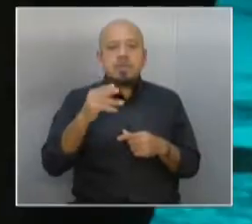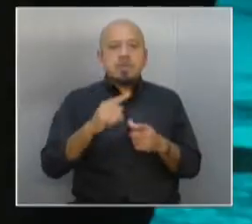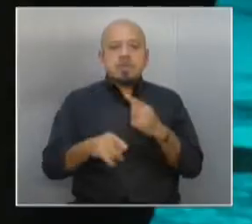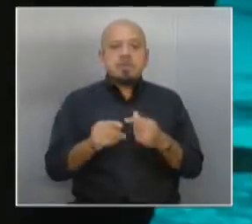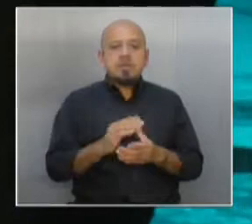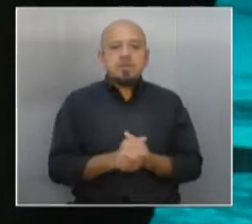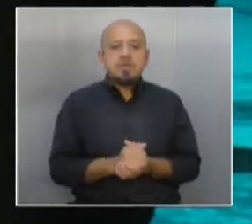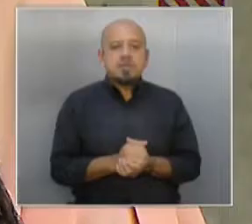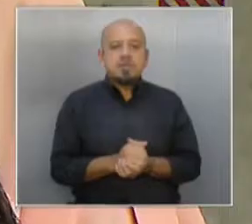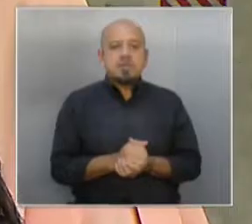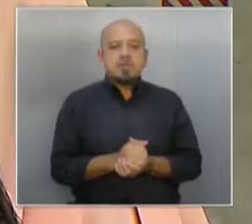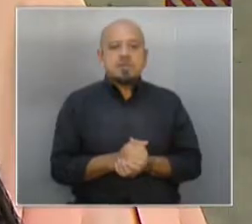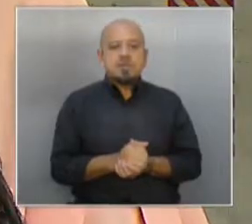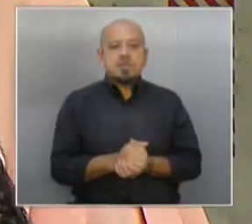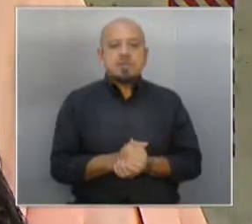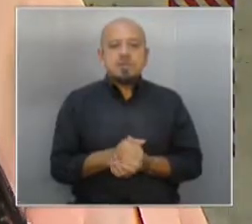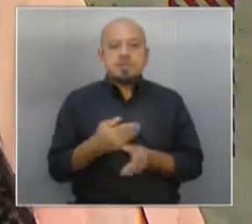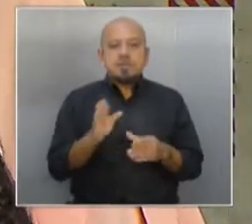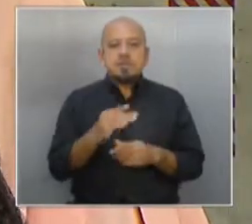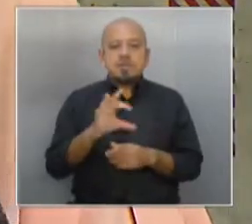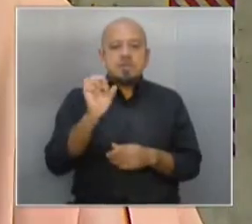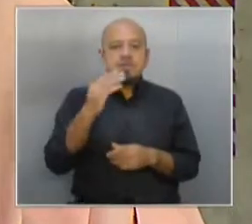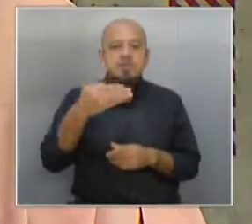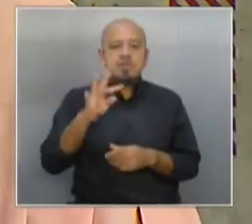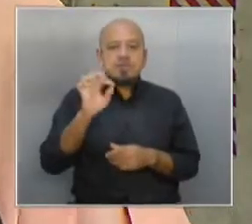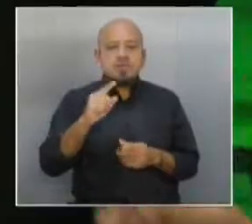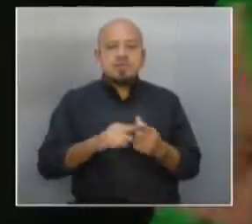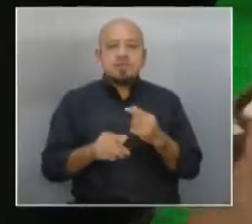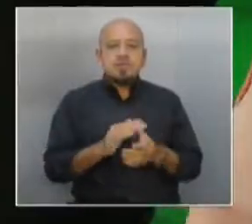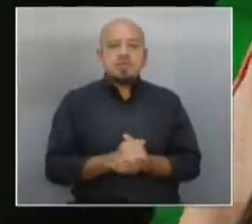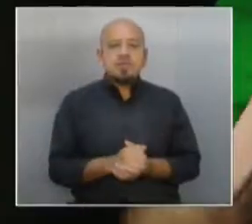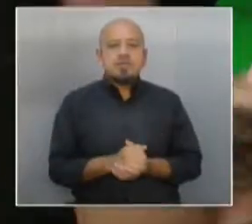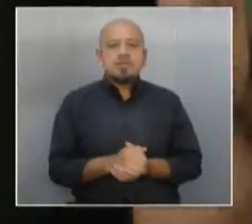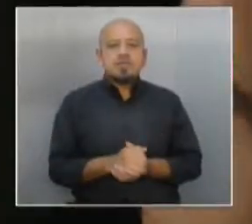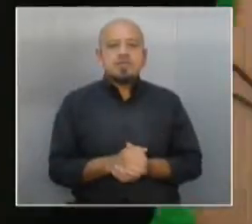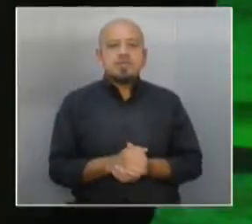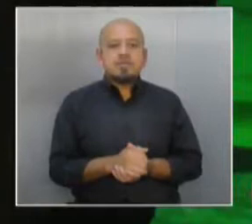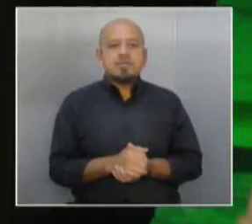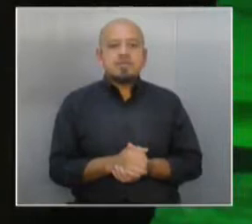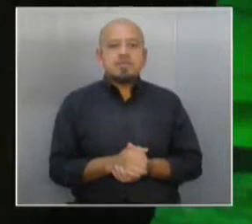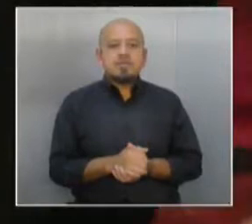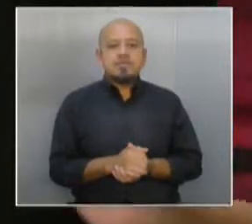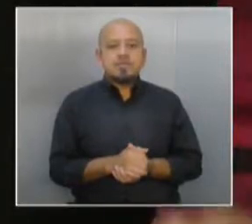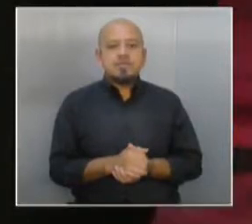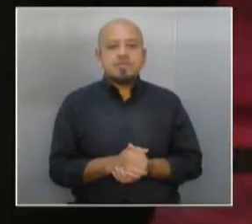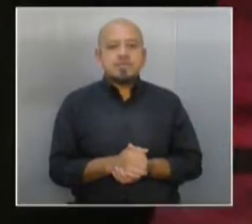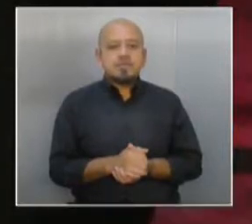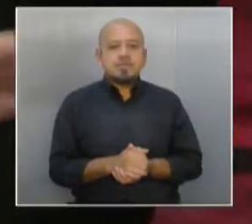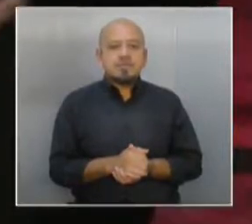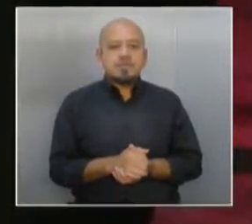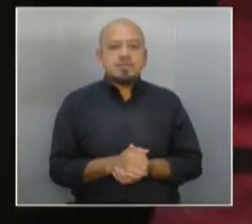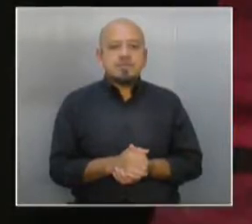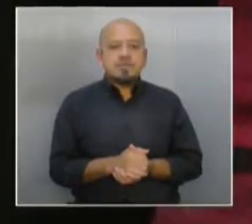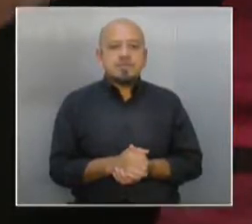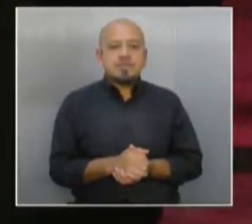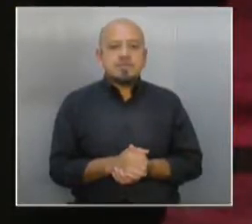muchas gracias por Me estar Me voy con el acá. Subte. Dale. Sí, o sea, a ver los carteles. Te vamos a tener de vuelta en un ratito. Corriendo con paraguas